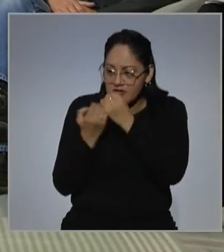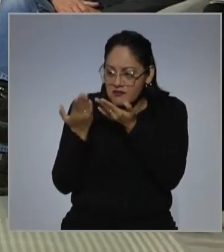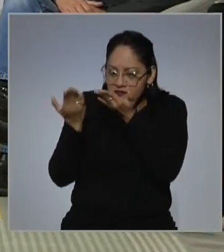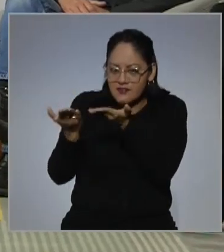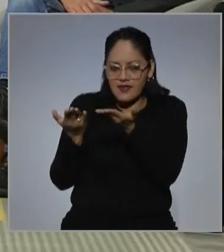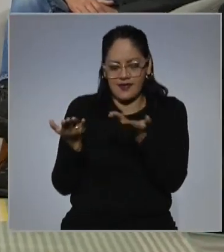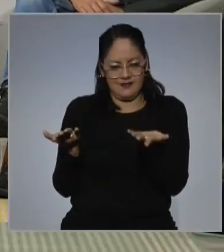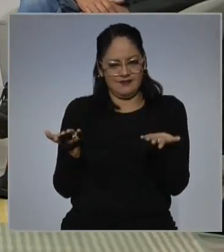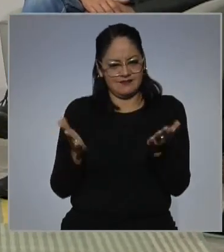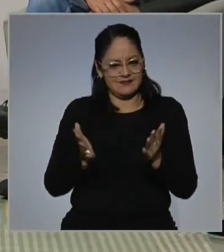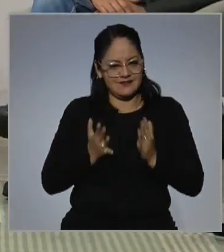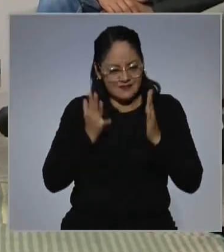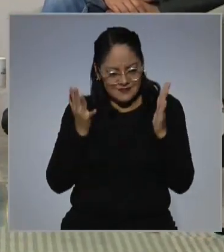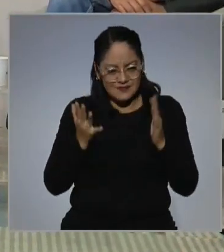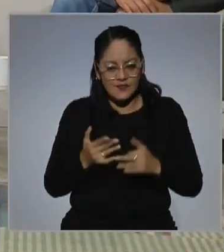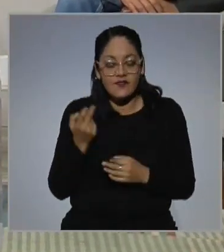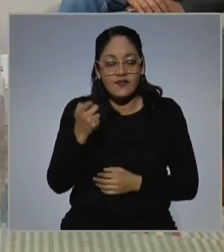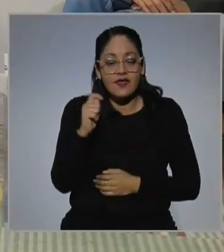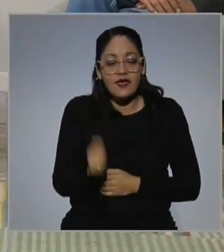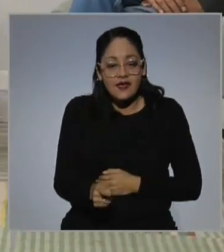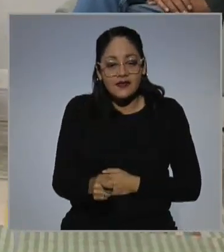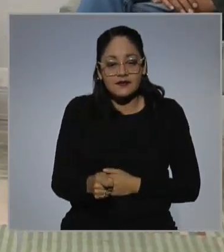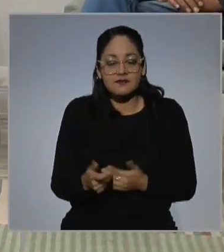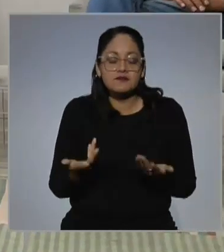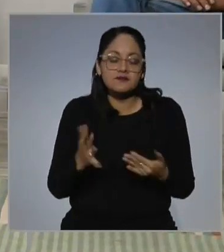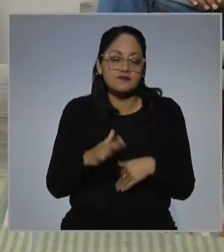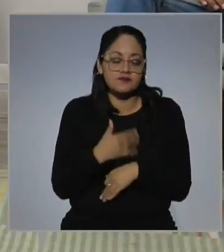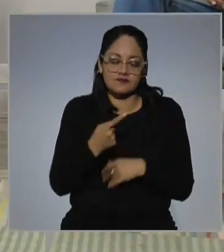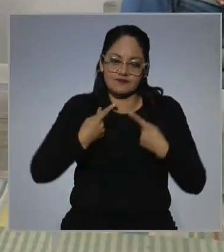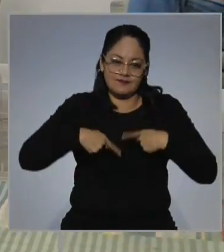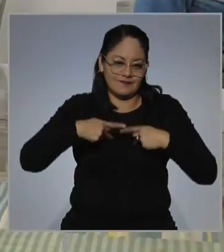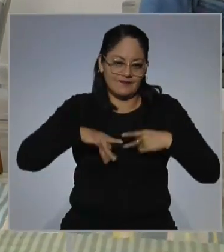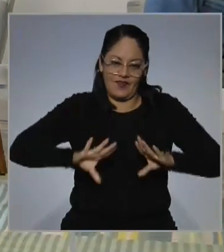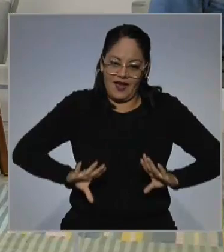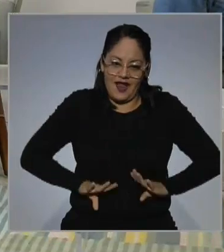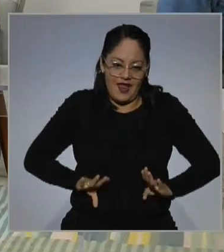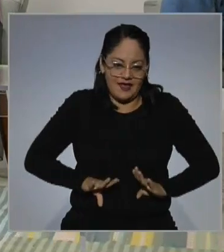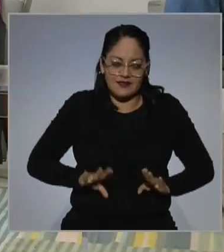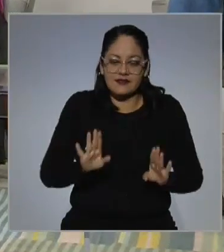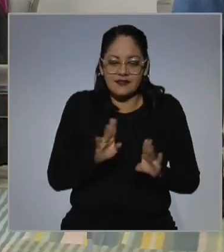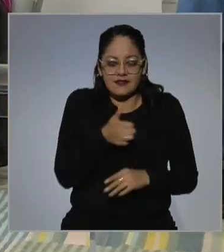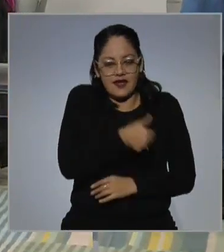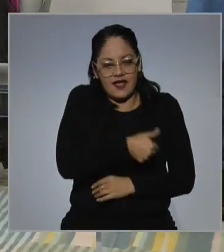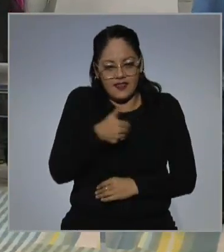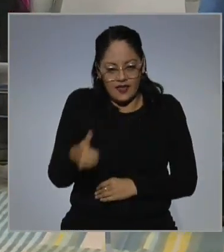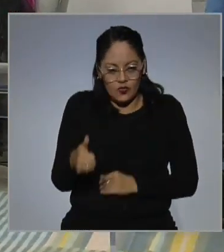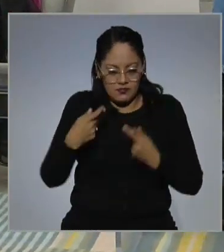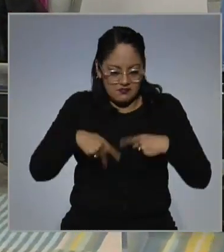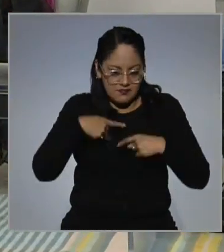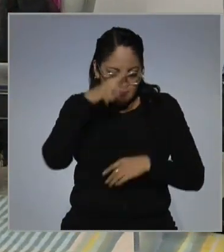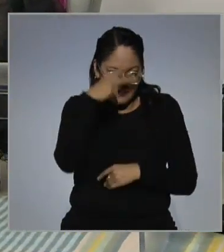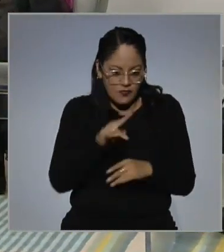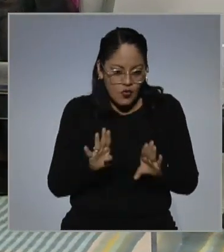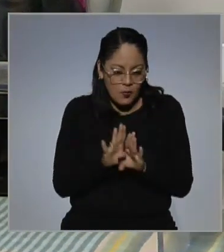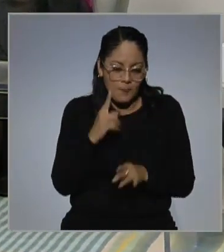Entonces, se debe a eso, a la propia personalidad del mexicano, ¿no? Desde mi punto de